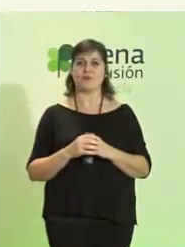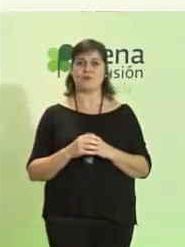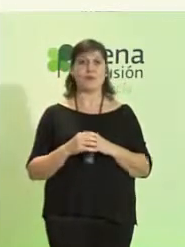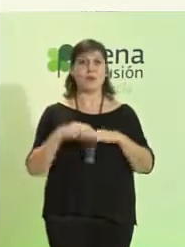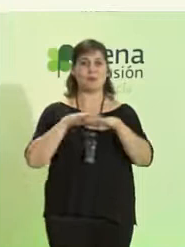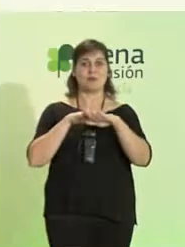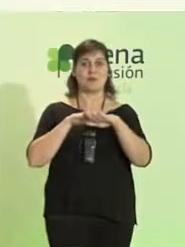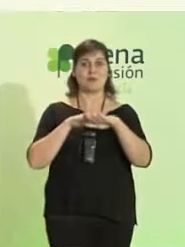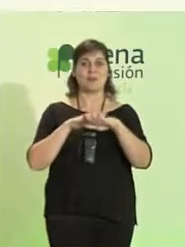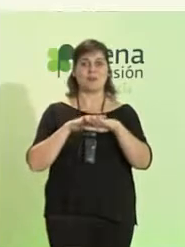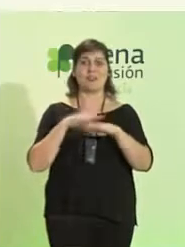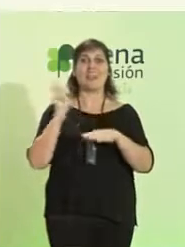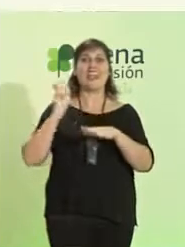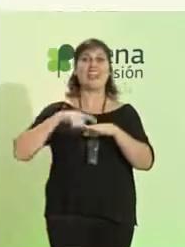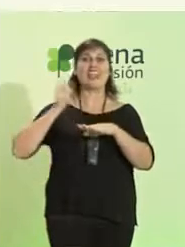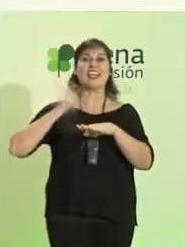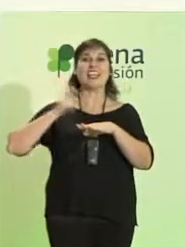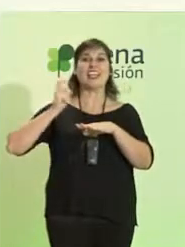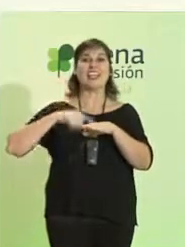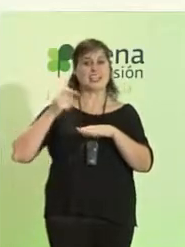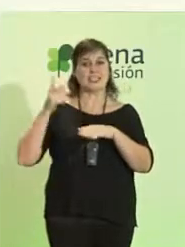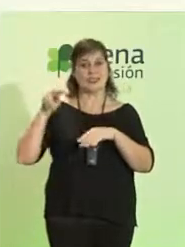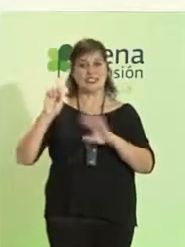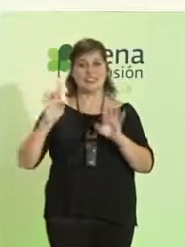Perdón, ese clic no existe.